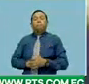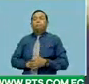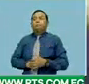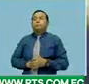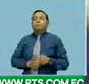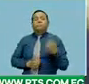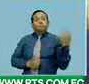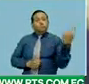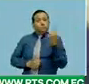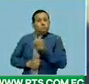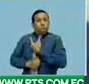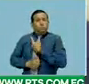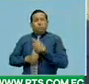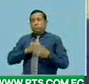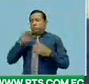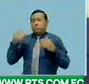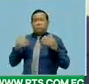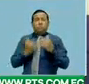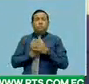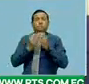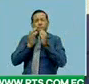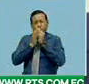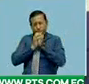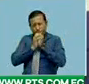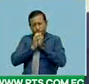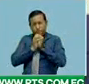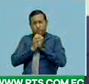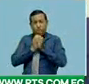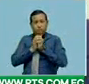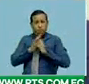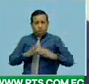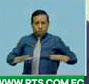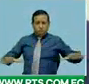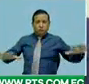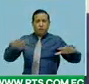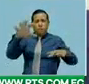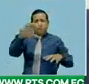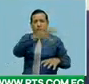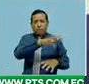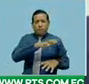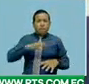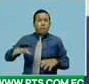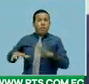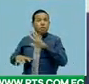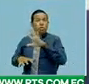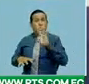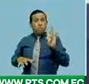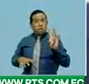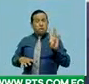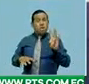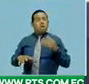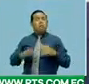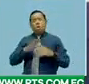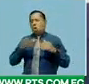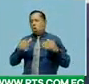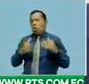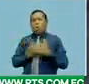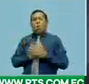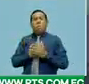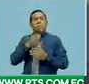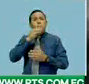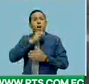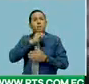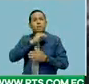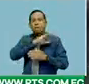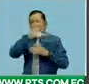Estamos en actitud de oración, no solamente los 57 barrios de la Federación de los Esteros, lo cual yo represento, sino todo Manta.